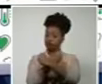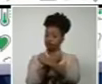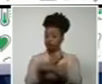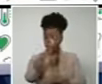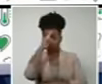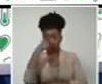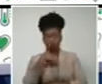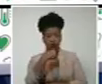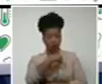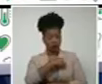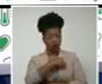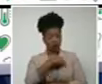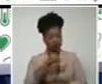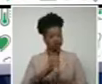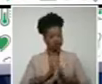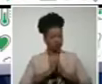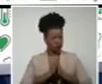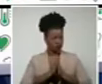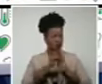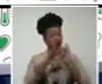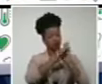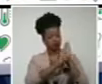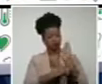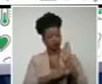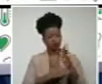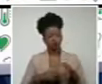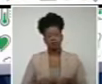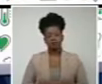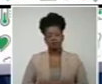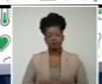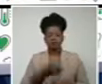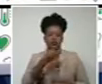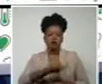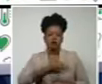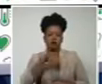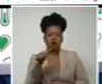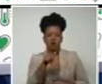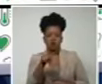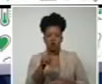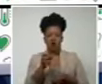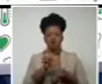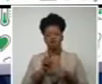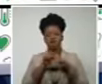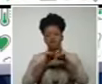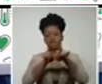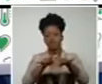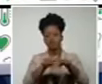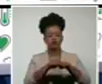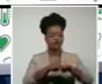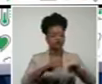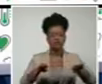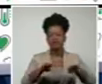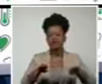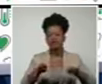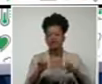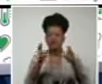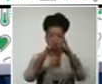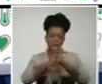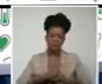caso, porque así es. Se refirió además a la presencia del virus sobre superficies estudiadas en no pocas